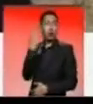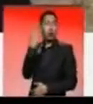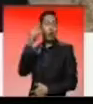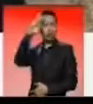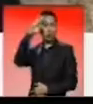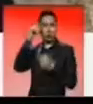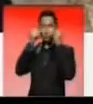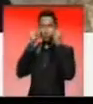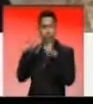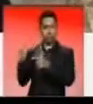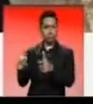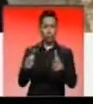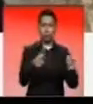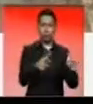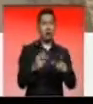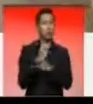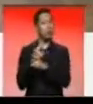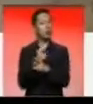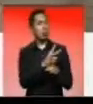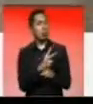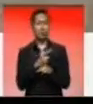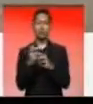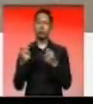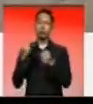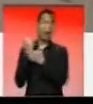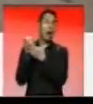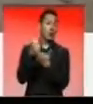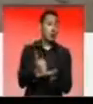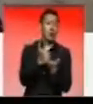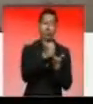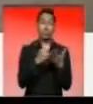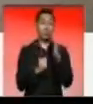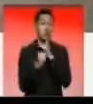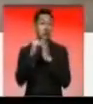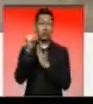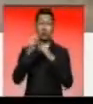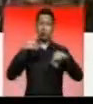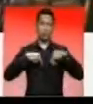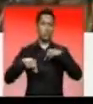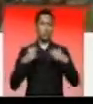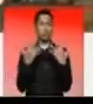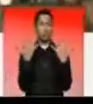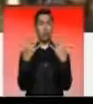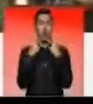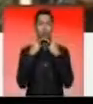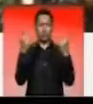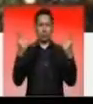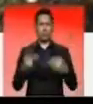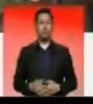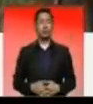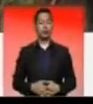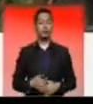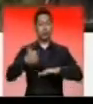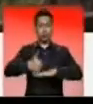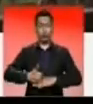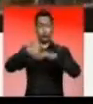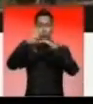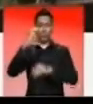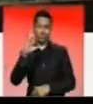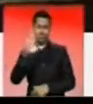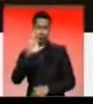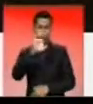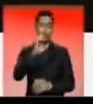dando protección y colaborando aquí al personal de la METOC, que es el Ministerio de Transporte y Obras Públicas. Agentes de la CTE pide que se conduzca